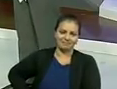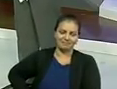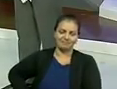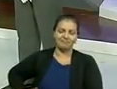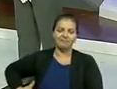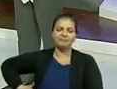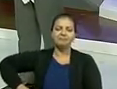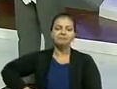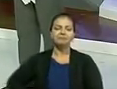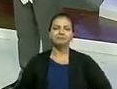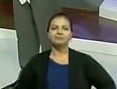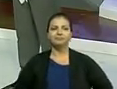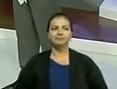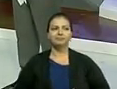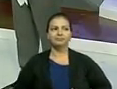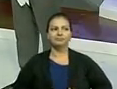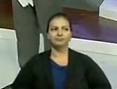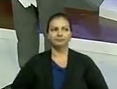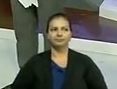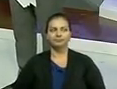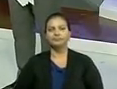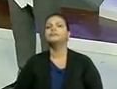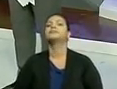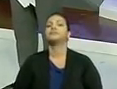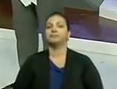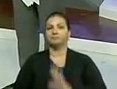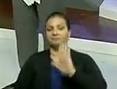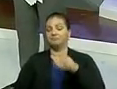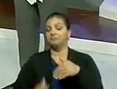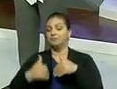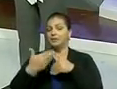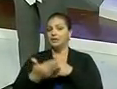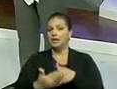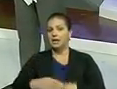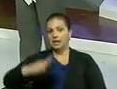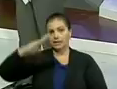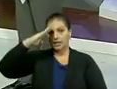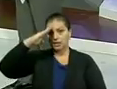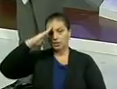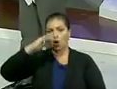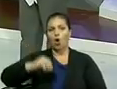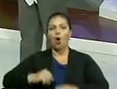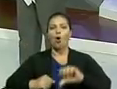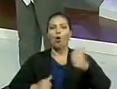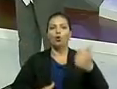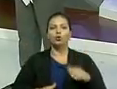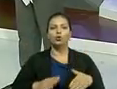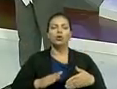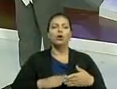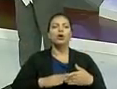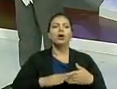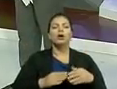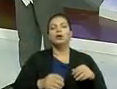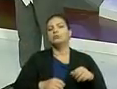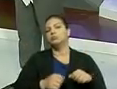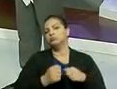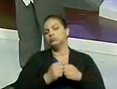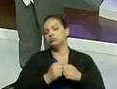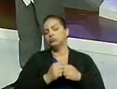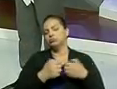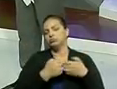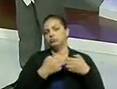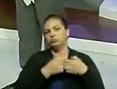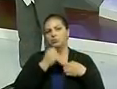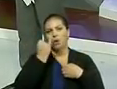ya... No importa el resultado que tenga Nacional. Así gane el Nacional, estaría clasificando. Ahora yo le voy a decir lo que siempre dice el productor. No